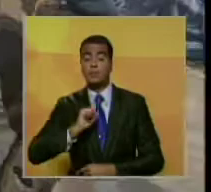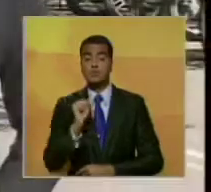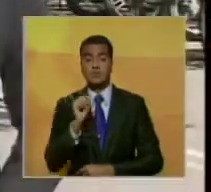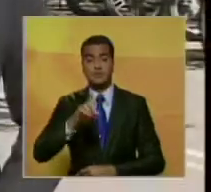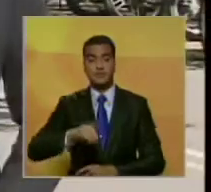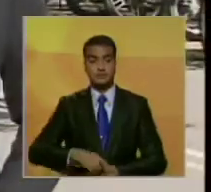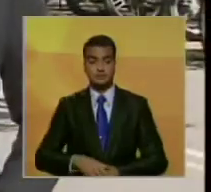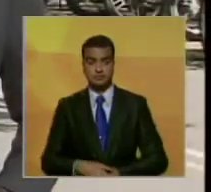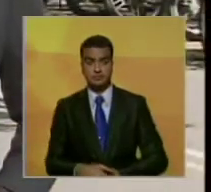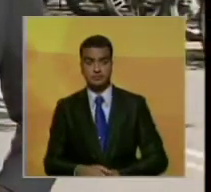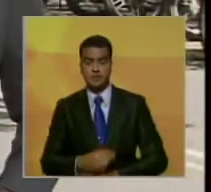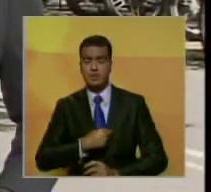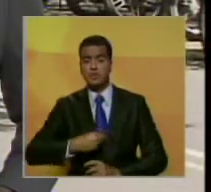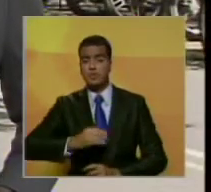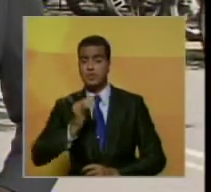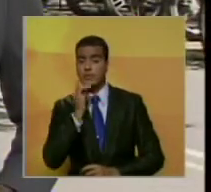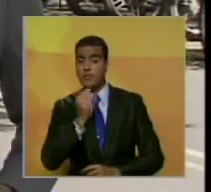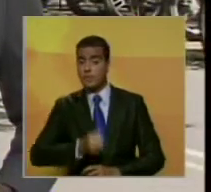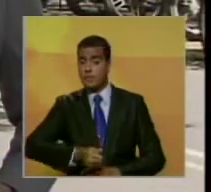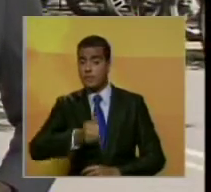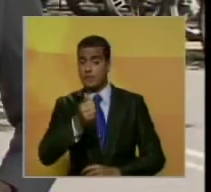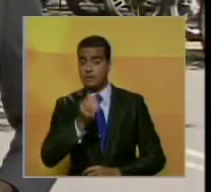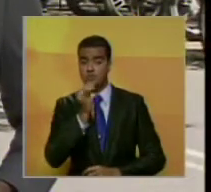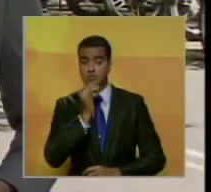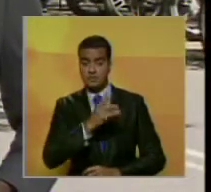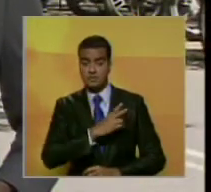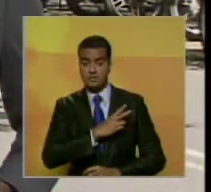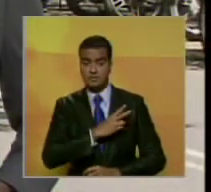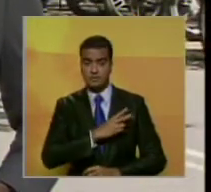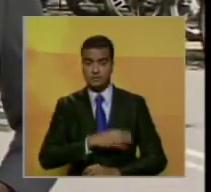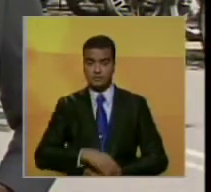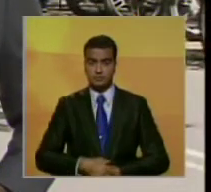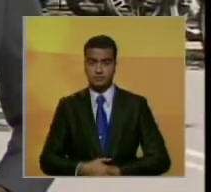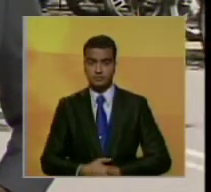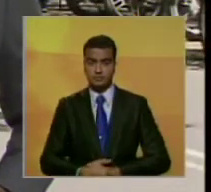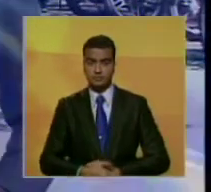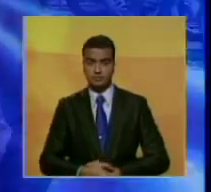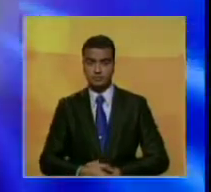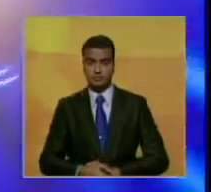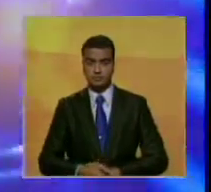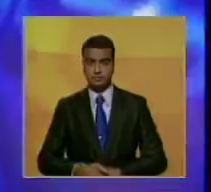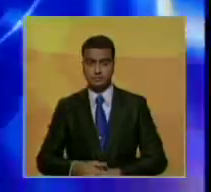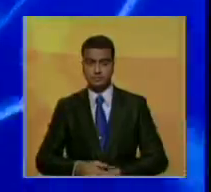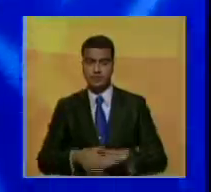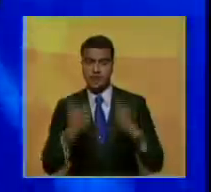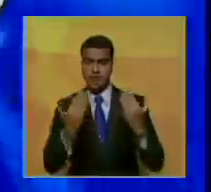este organismo. En nuestro informe continúen con más de la emisión meridiana de su noticiero Venevisión.